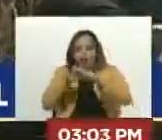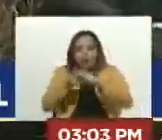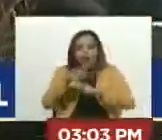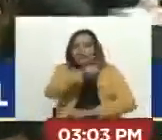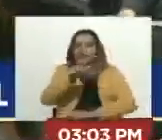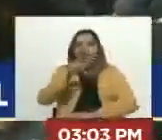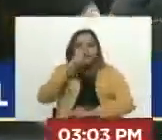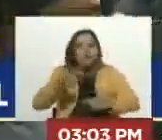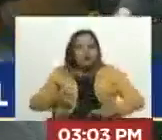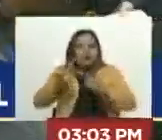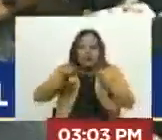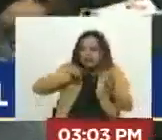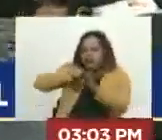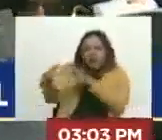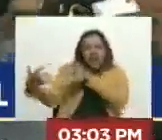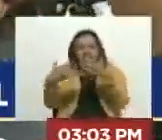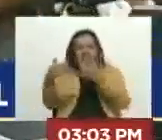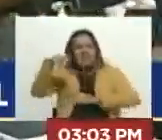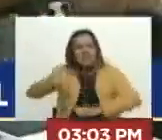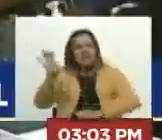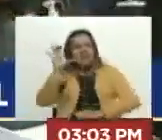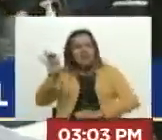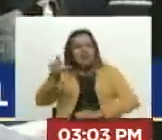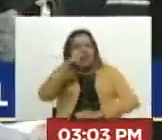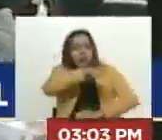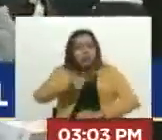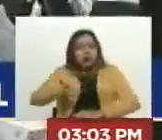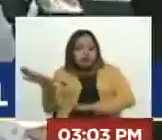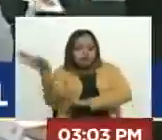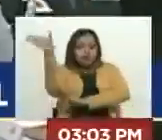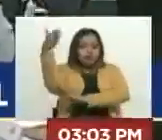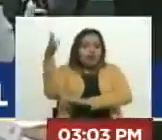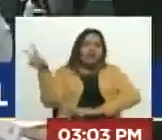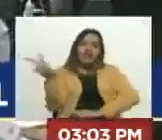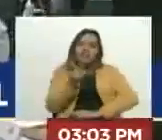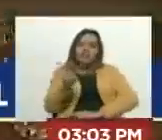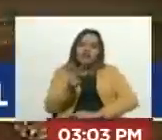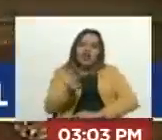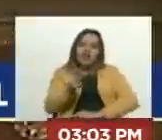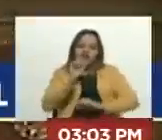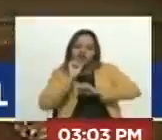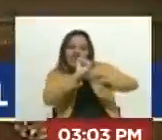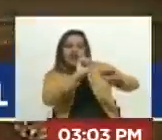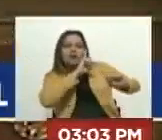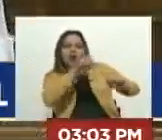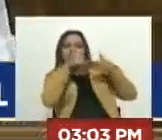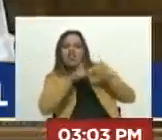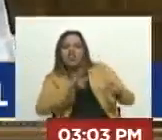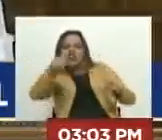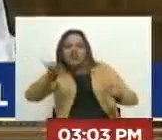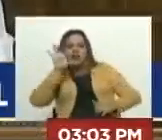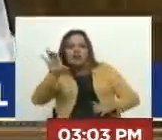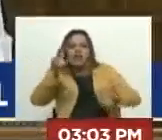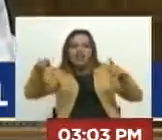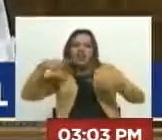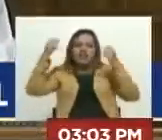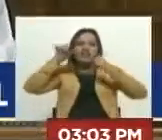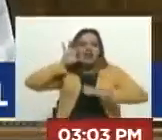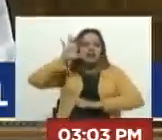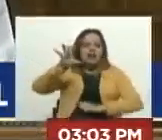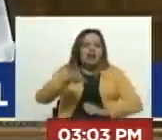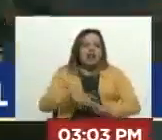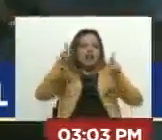una guerra en este país. A quienes levantaron la bandera tricolor contra los malos hijos de esta patria. ¡Que viva la patria!